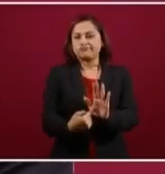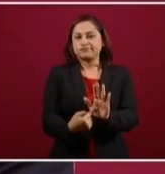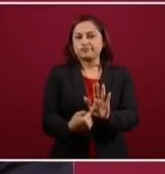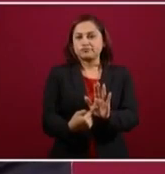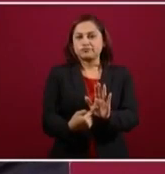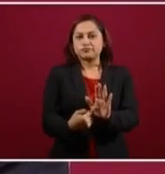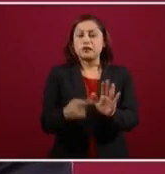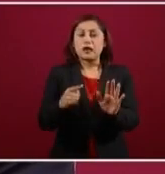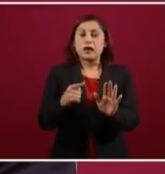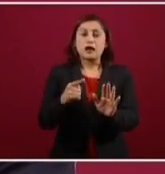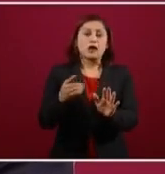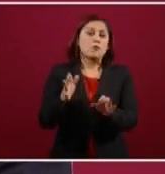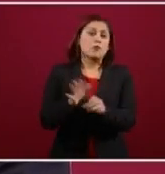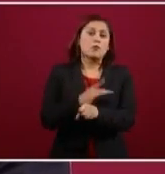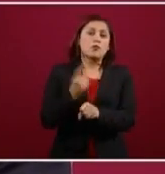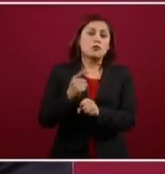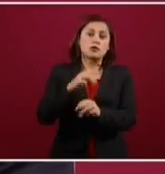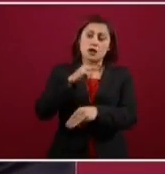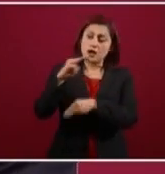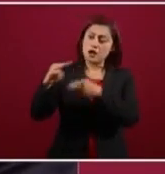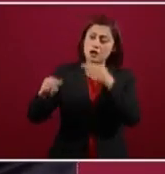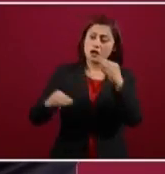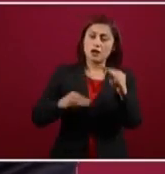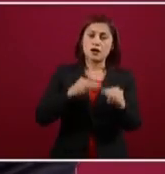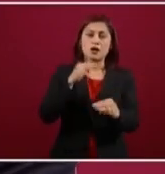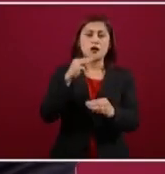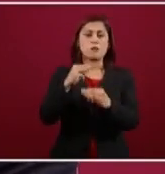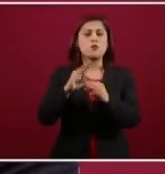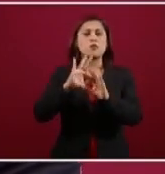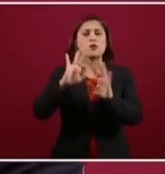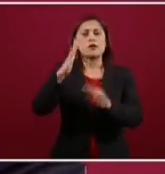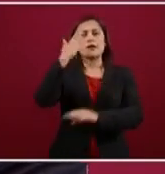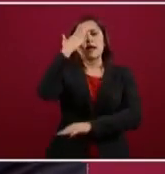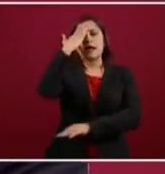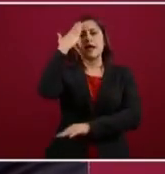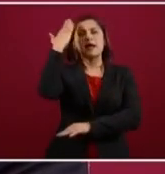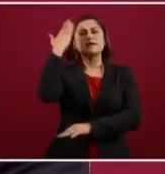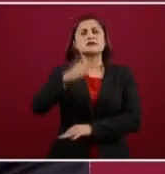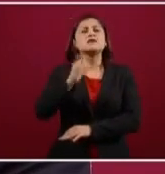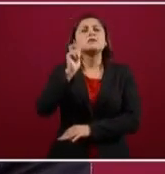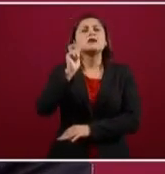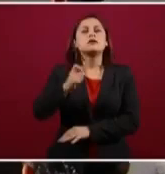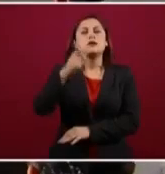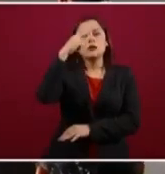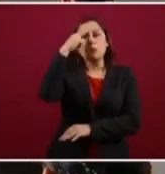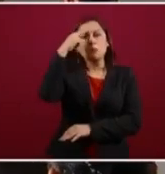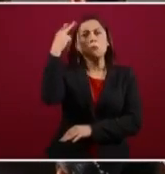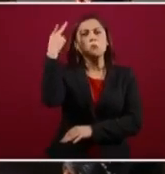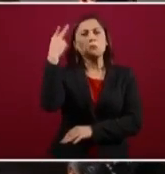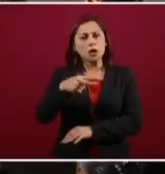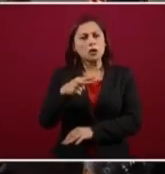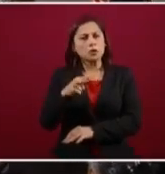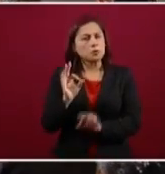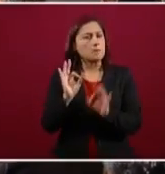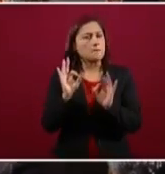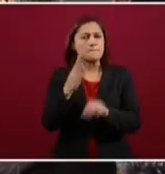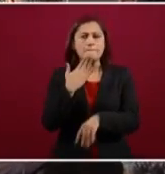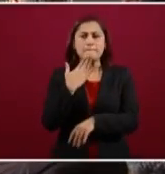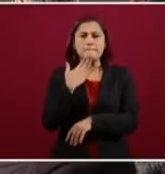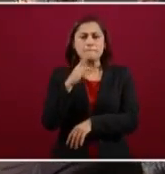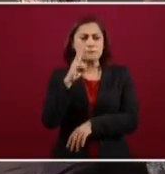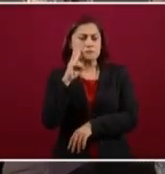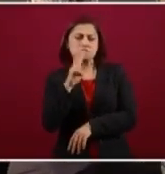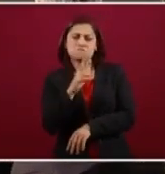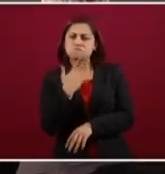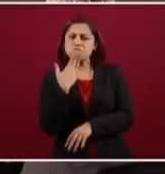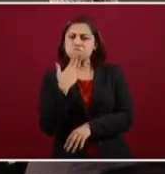en el mundo de que nuestro país está bien visto, y